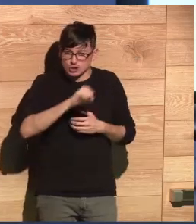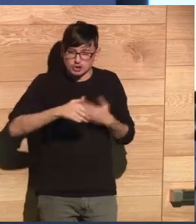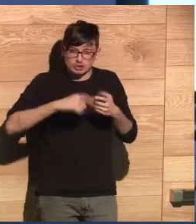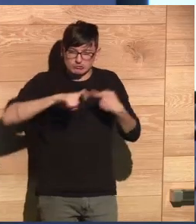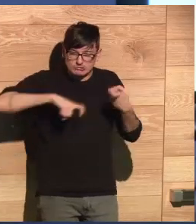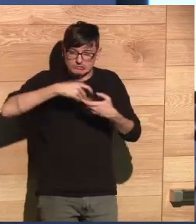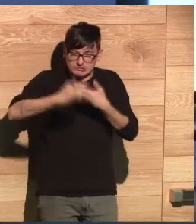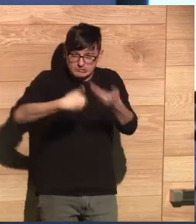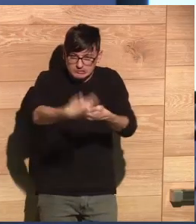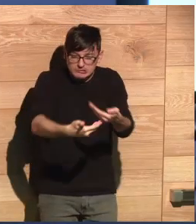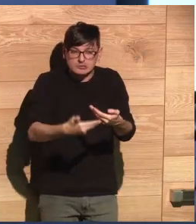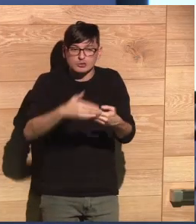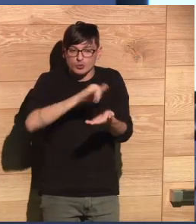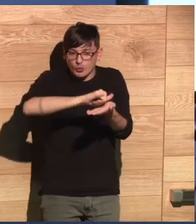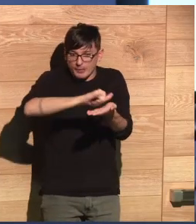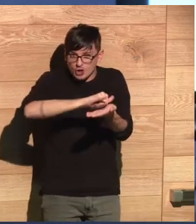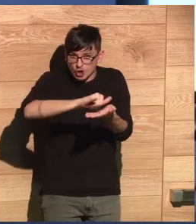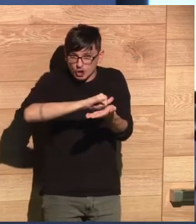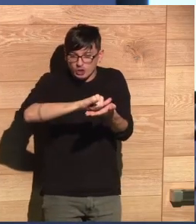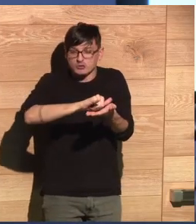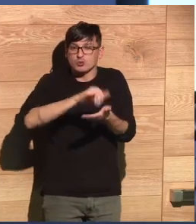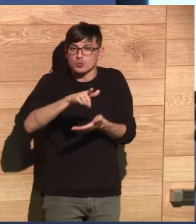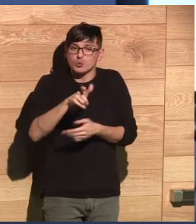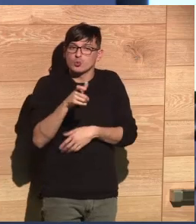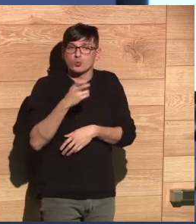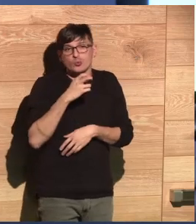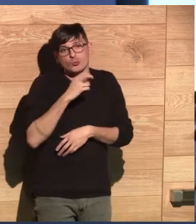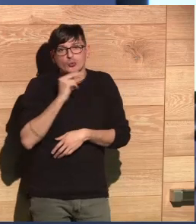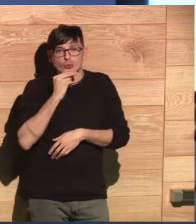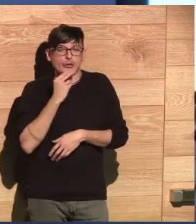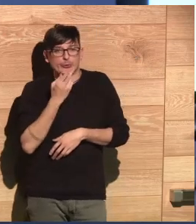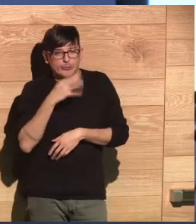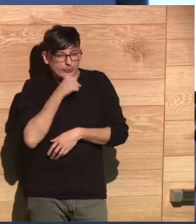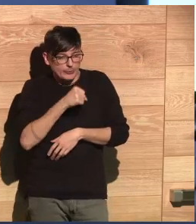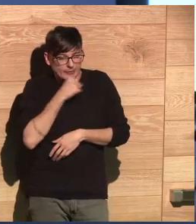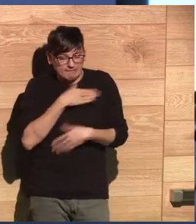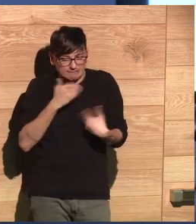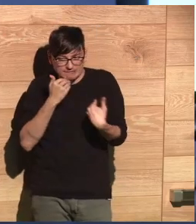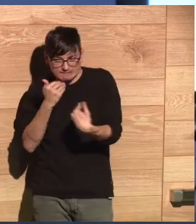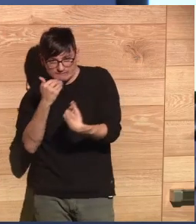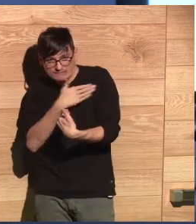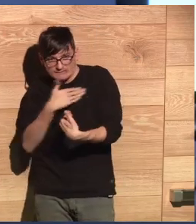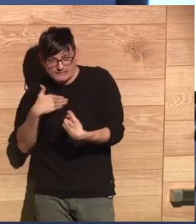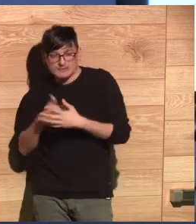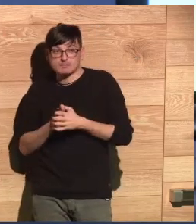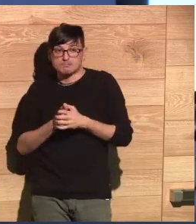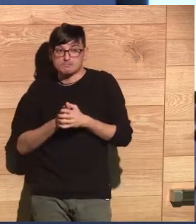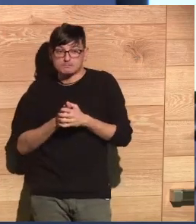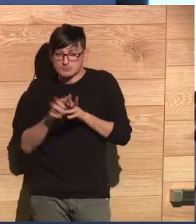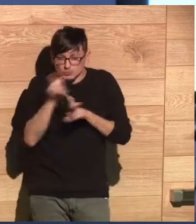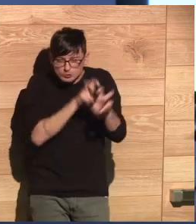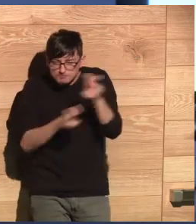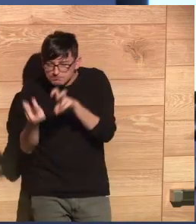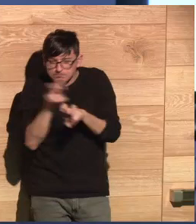océano, en Nueva York, un judío viejecito quiso darle las gracias a las 3 hermanas que lo habían salvado y las